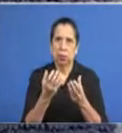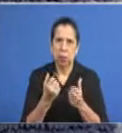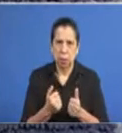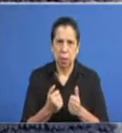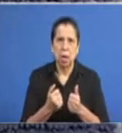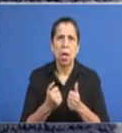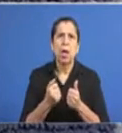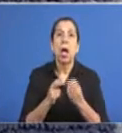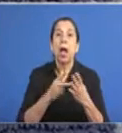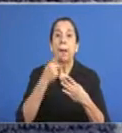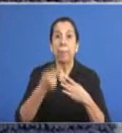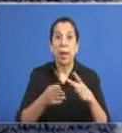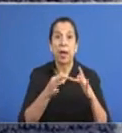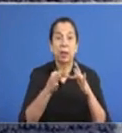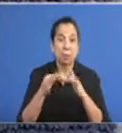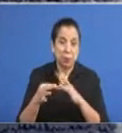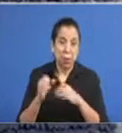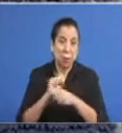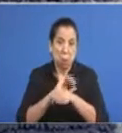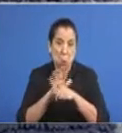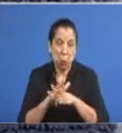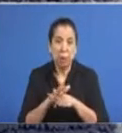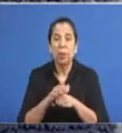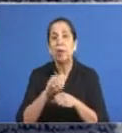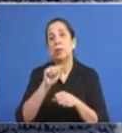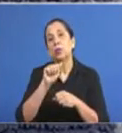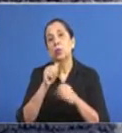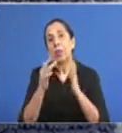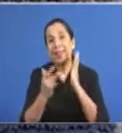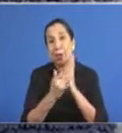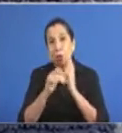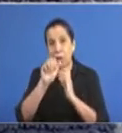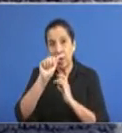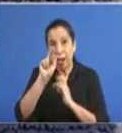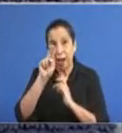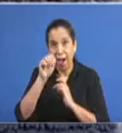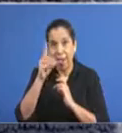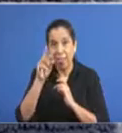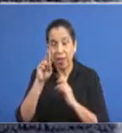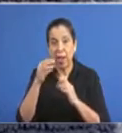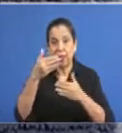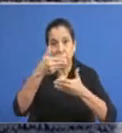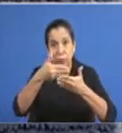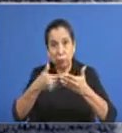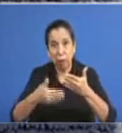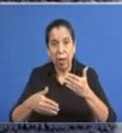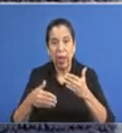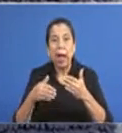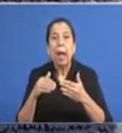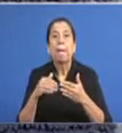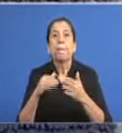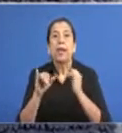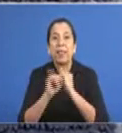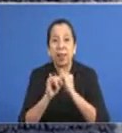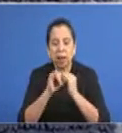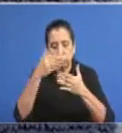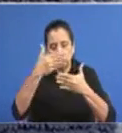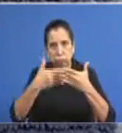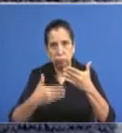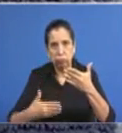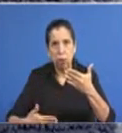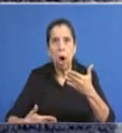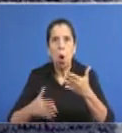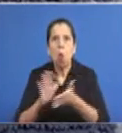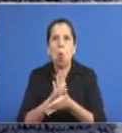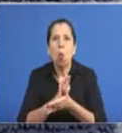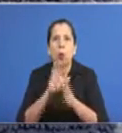plan especial de COVID-19, Andrea te va a proporcionar el formulario y te va a indicar el paso a paso de lo que tienes que ir haciendo